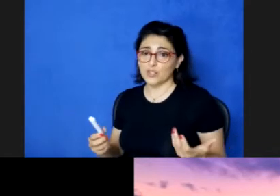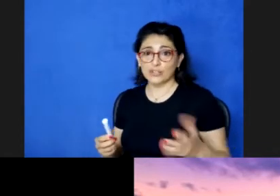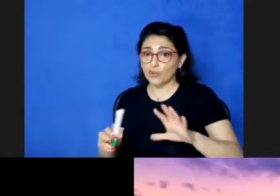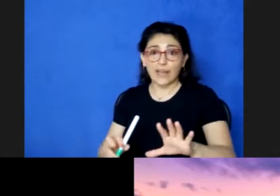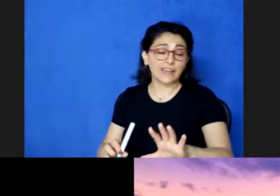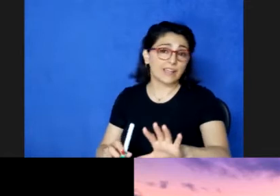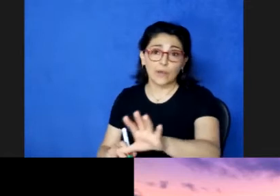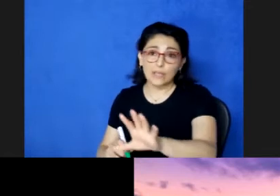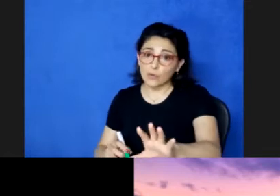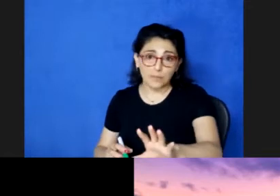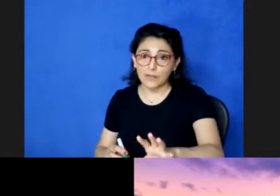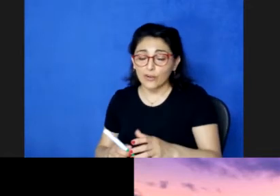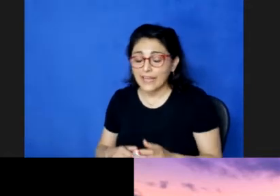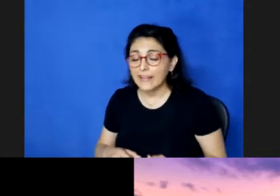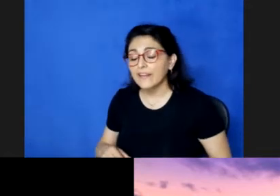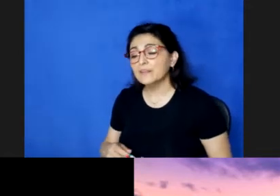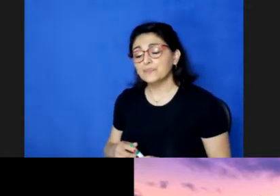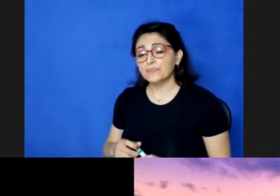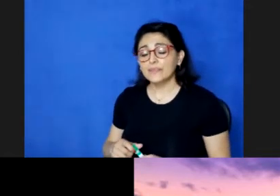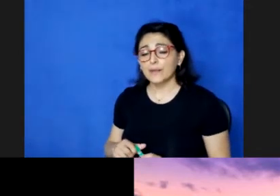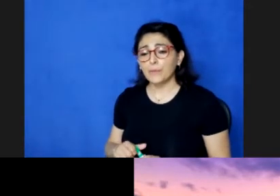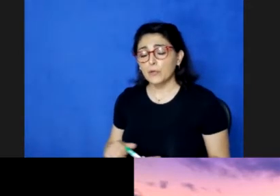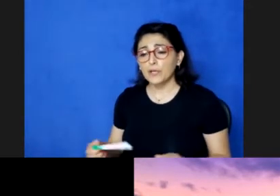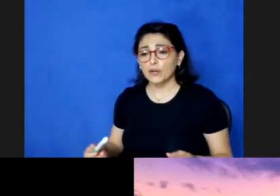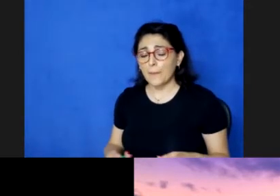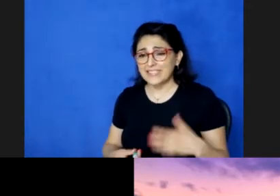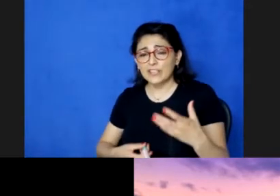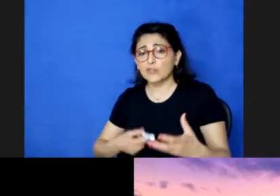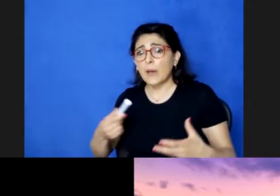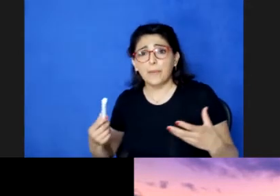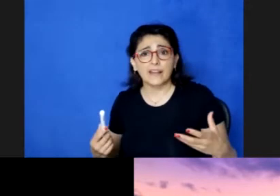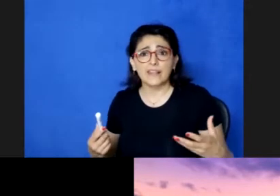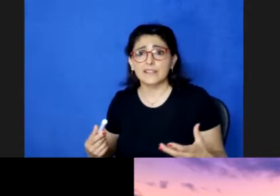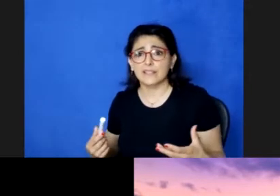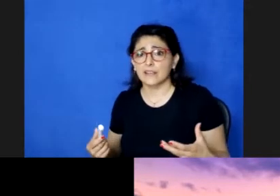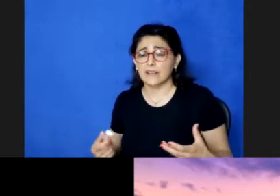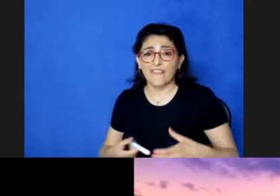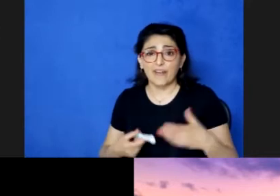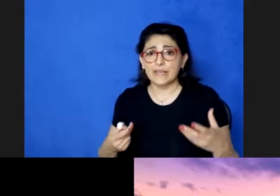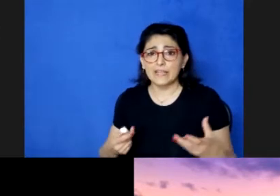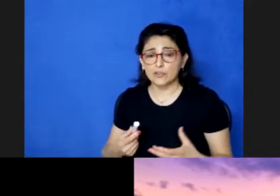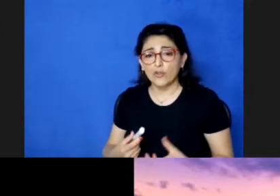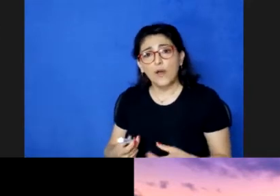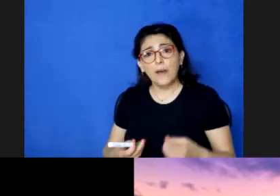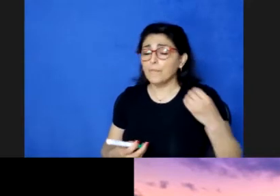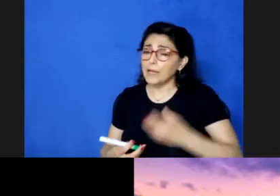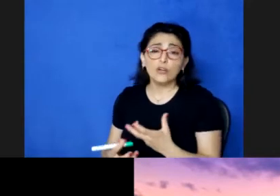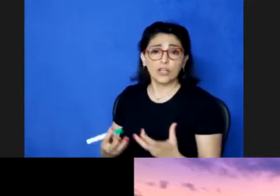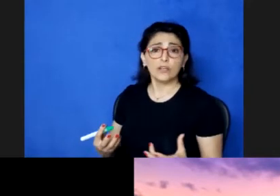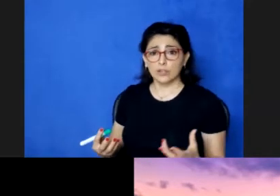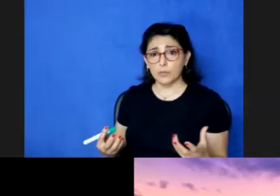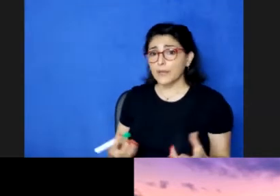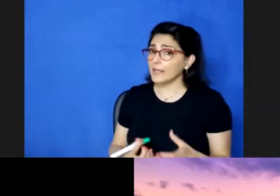ese proyecto ha quedado ahí durmiendo con él. Pero bueno, a pesar de todas las pérdidas y de las familias y todo,